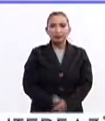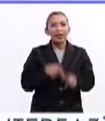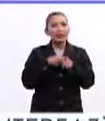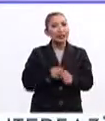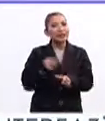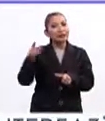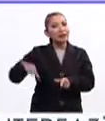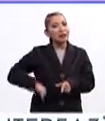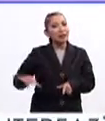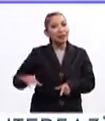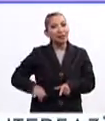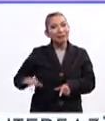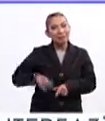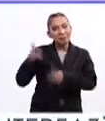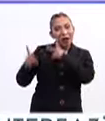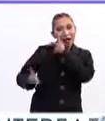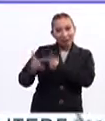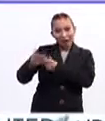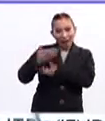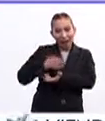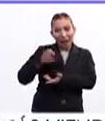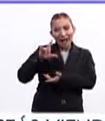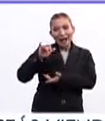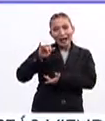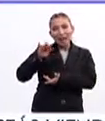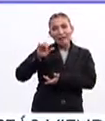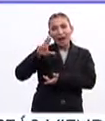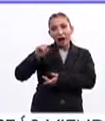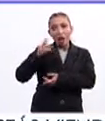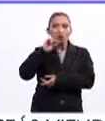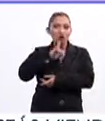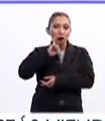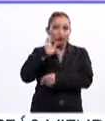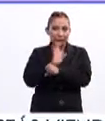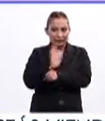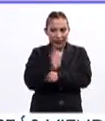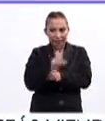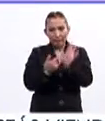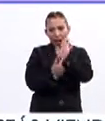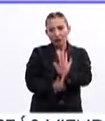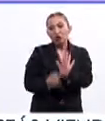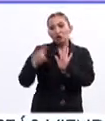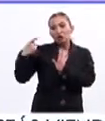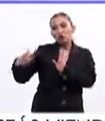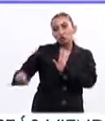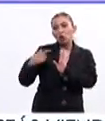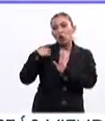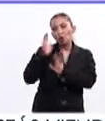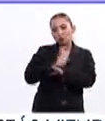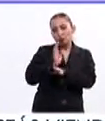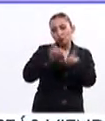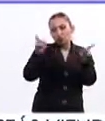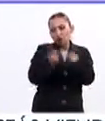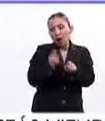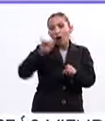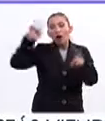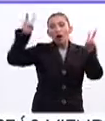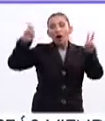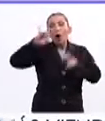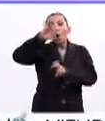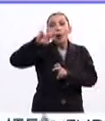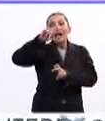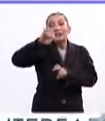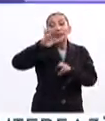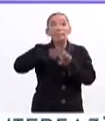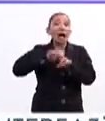Seguimos en esta interesantísima charla con Elena Franco, cineasta, que nos viene a presentar su cortometraje documental Juanita, más allá de